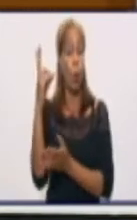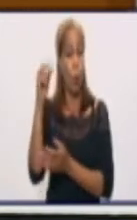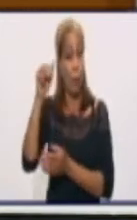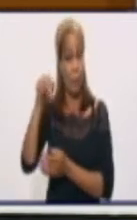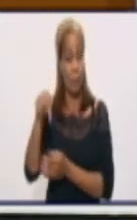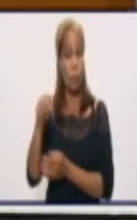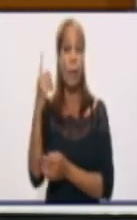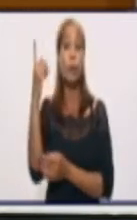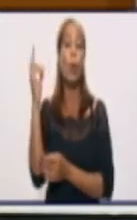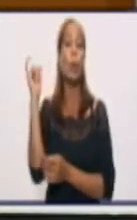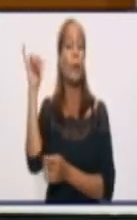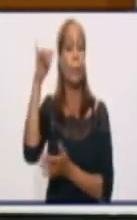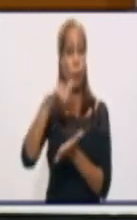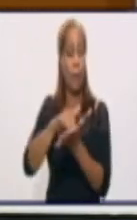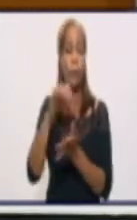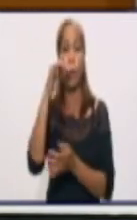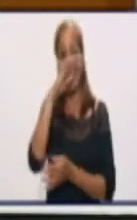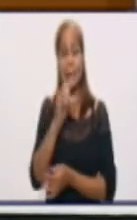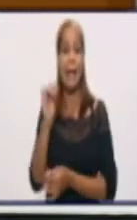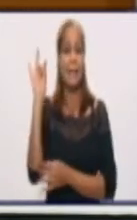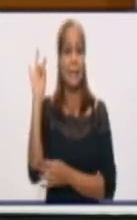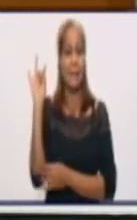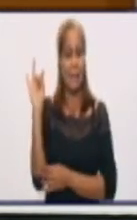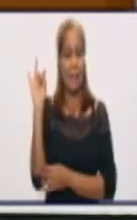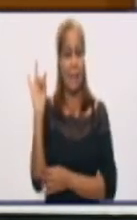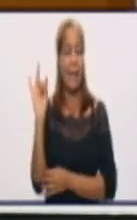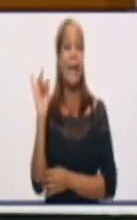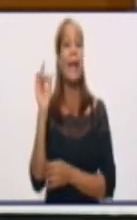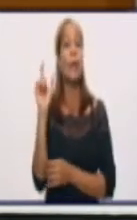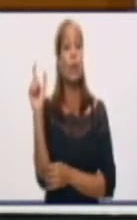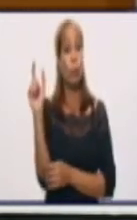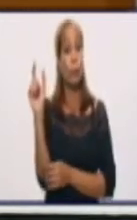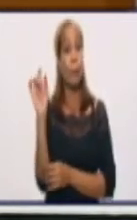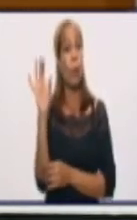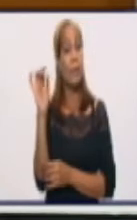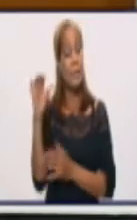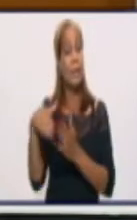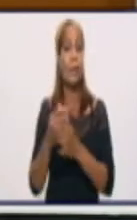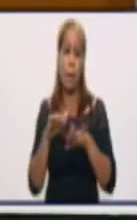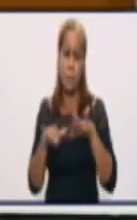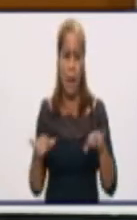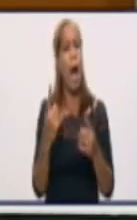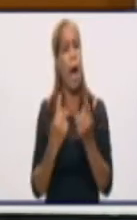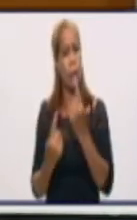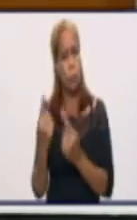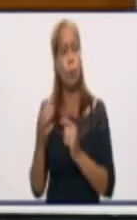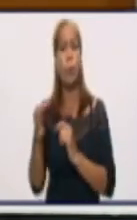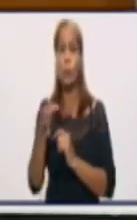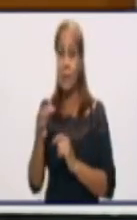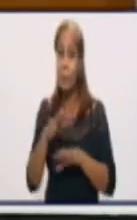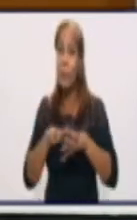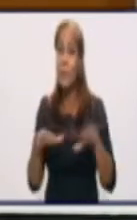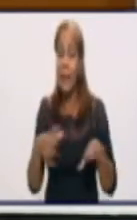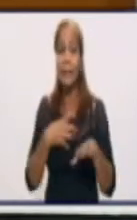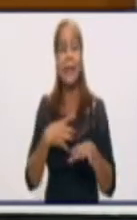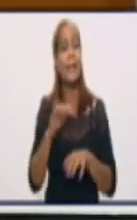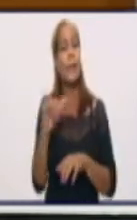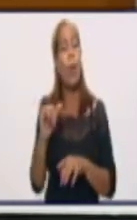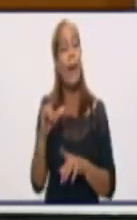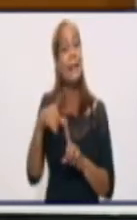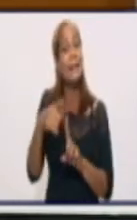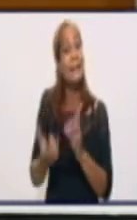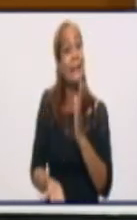importado, y Guisa 7. En los últimos 15 días ya hay municipios que tienen una tasa muy elevada. Los municipios